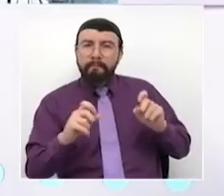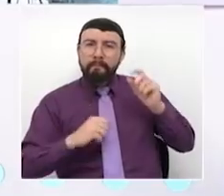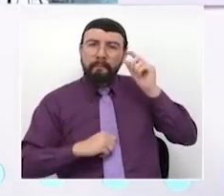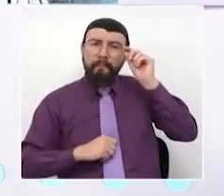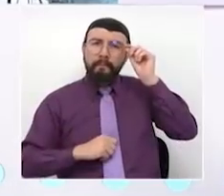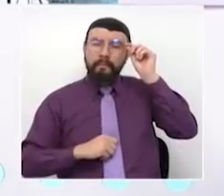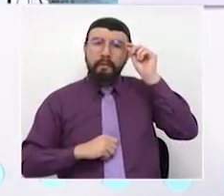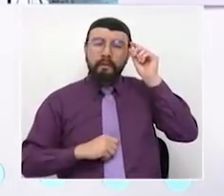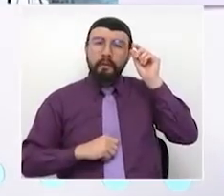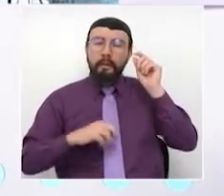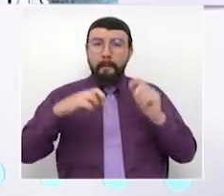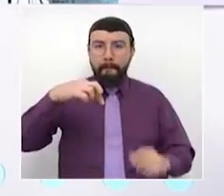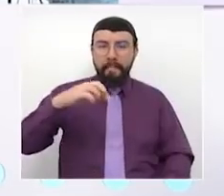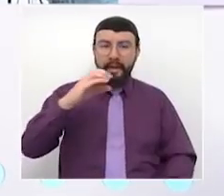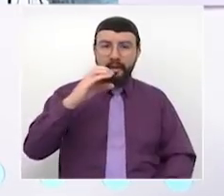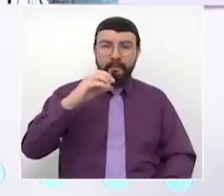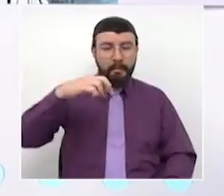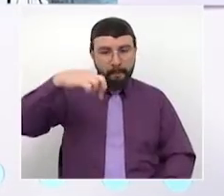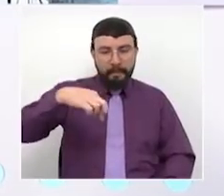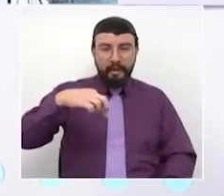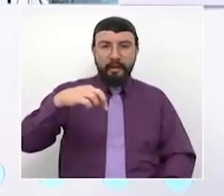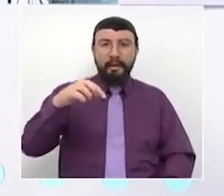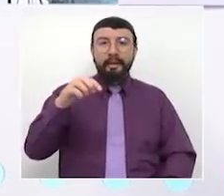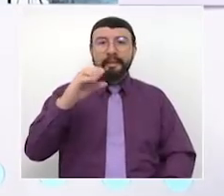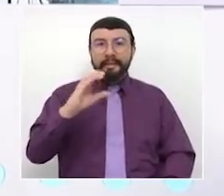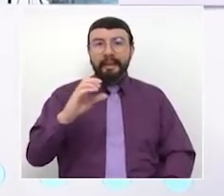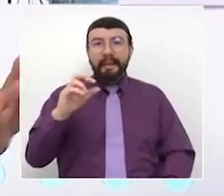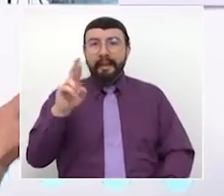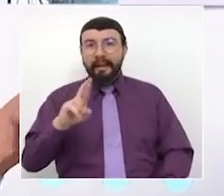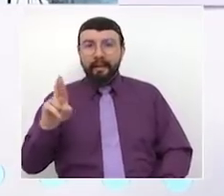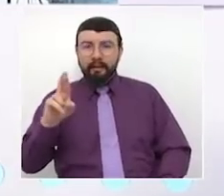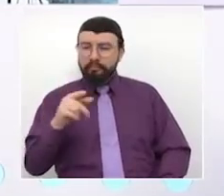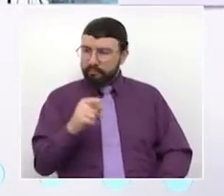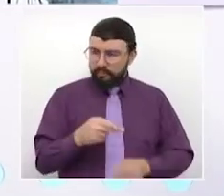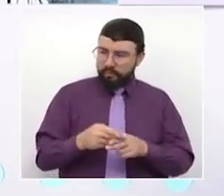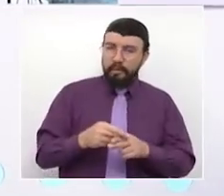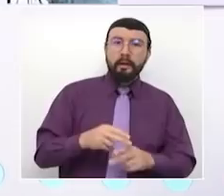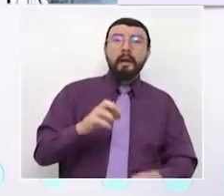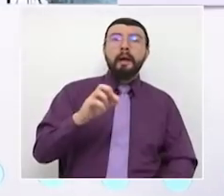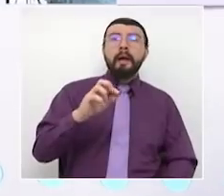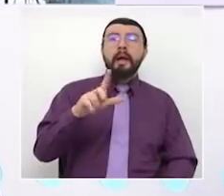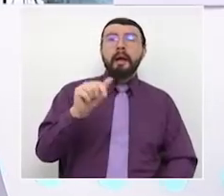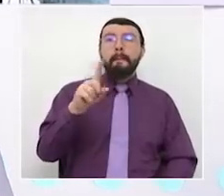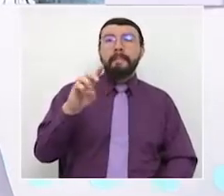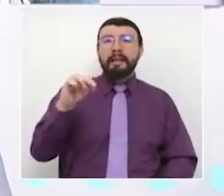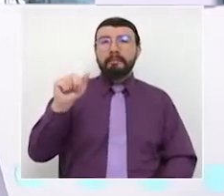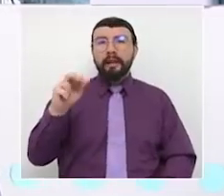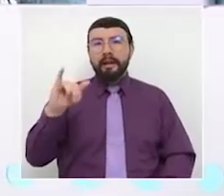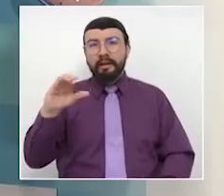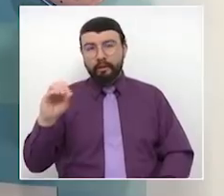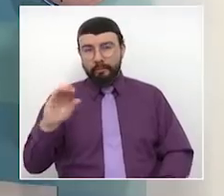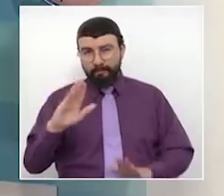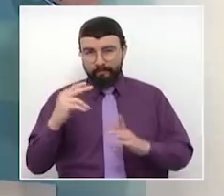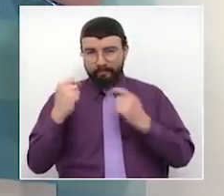El PCR que aparece ahí es plasma rico en plaquetas para que ustedes lo investiguen mejor. Ya volvemos.